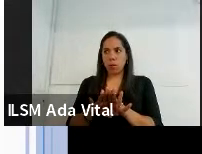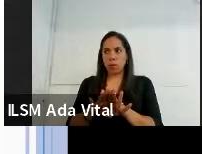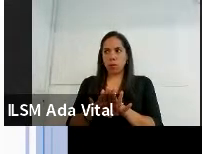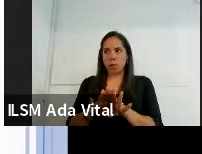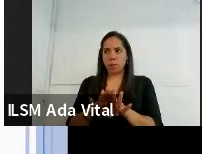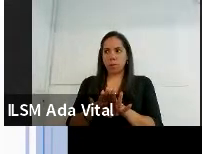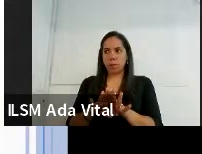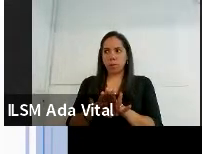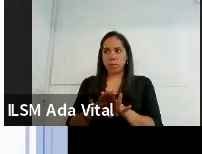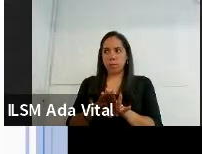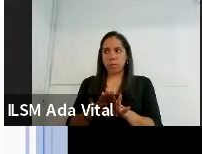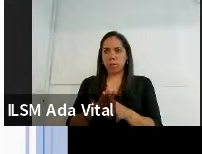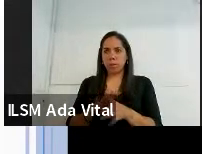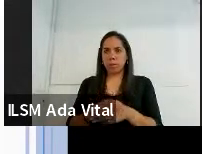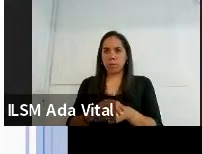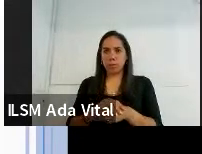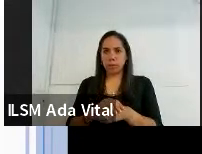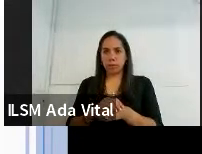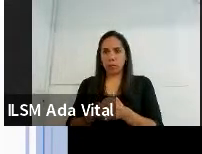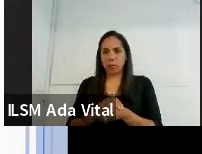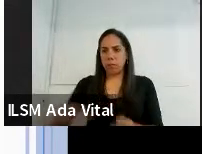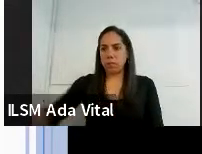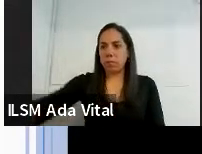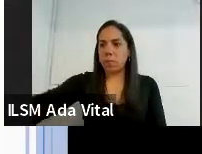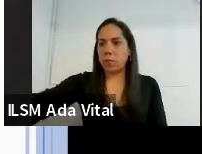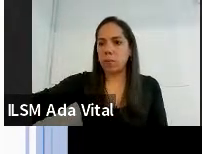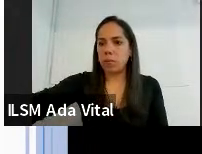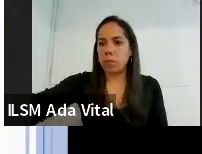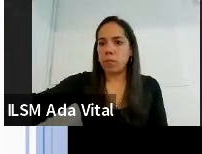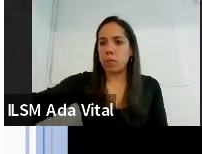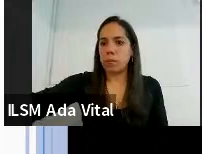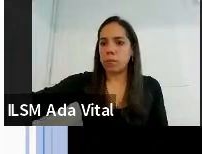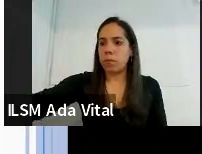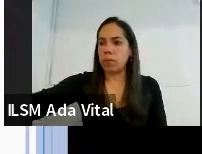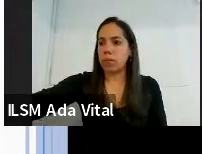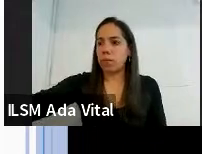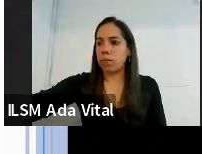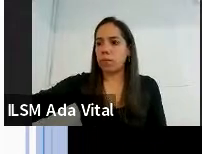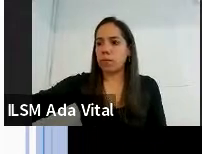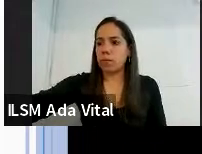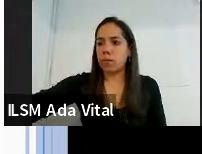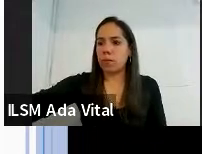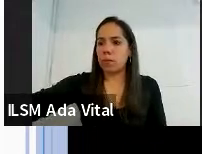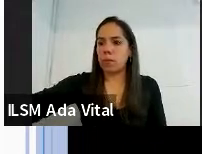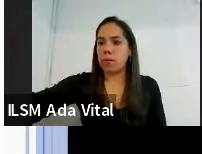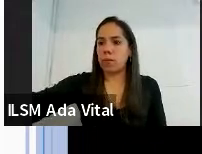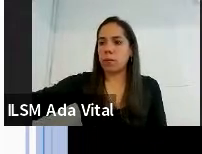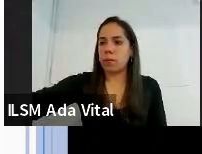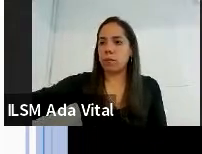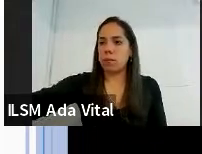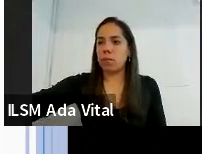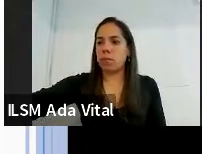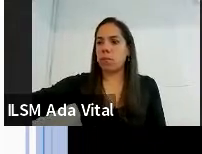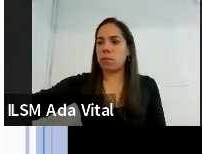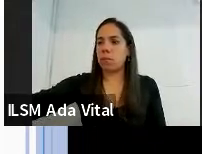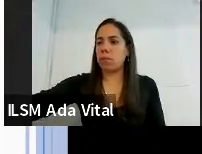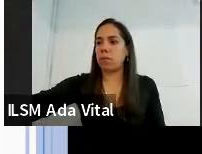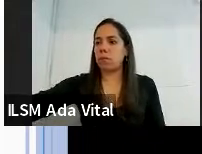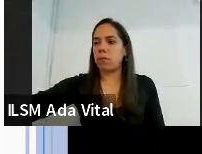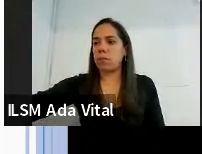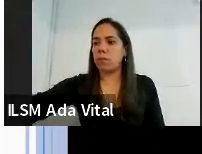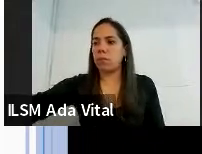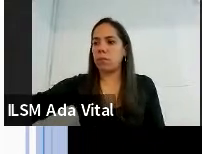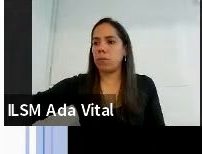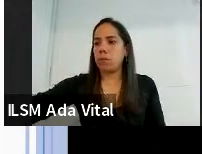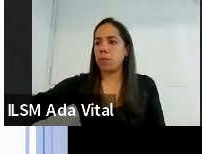como una capacitación hacia el personal. Y entonces yo le decía, bueno, ya estamos hablando de enfermedades raras, enfermedades,